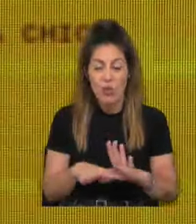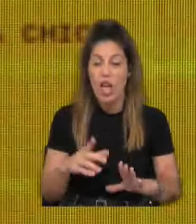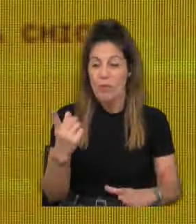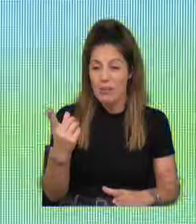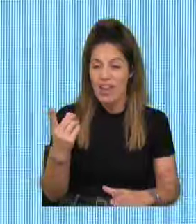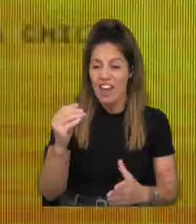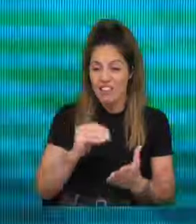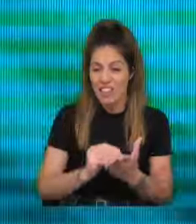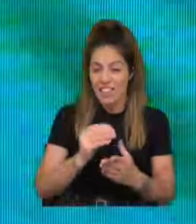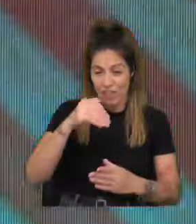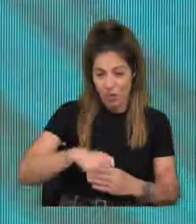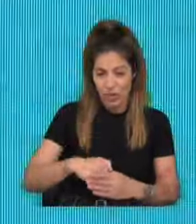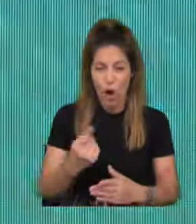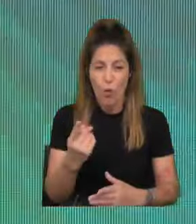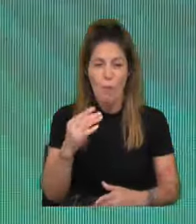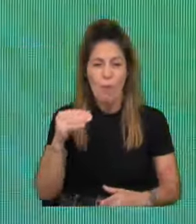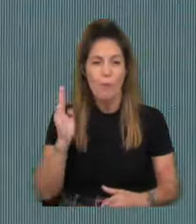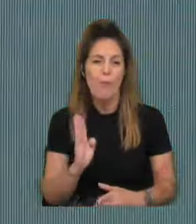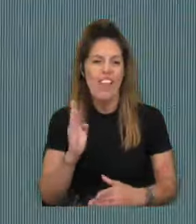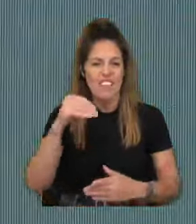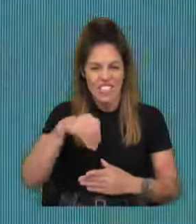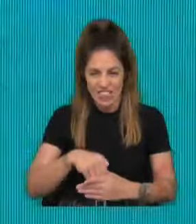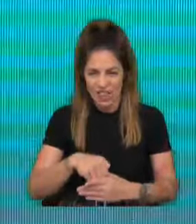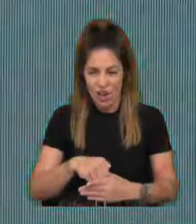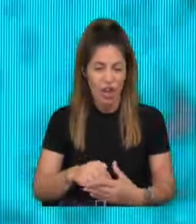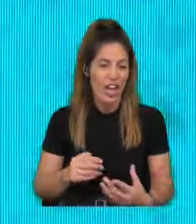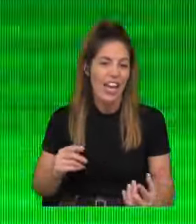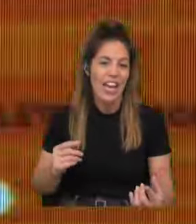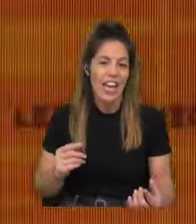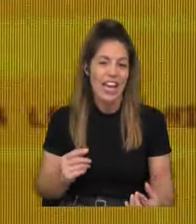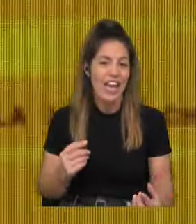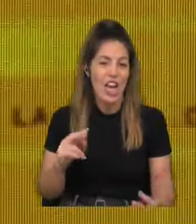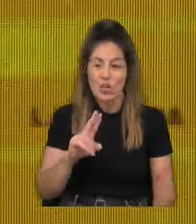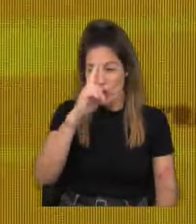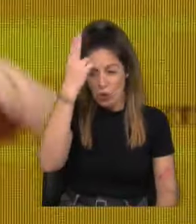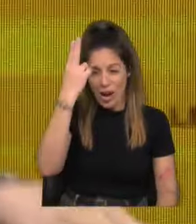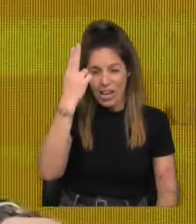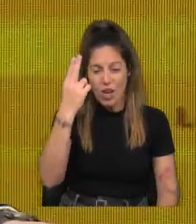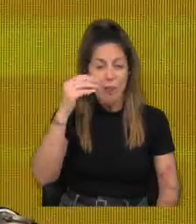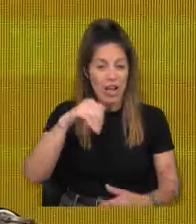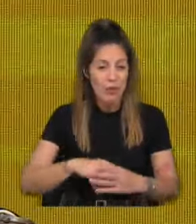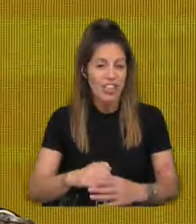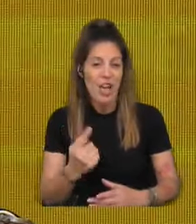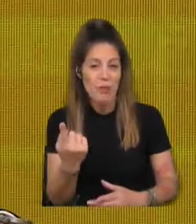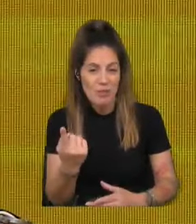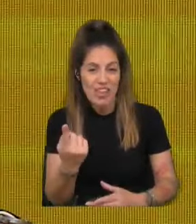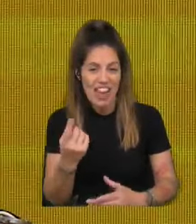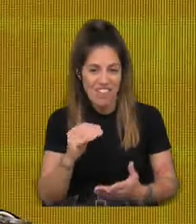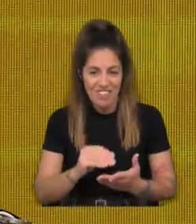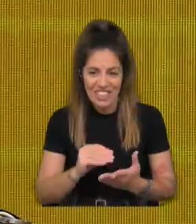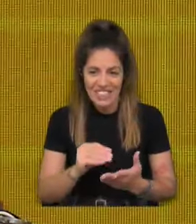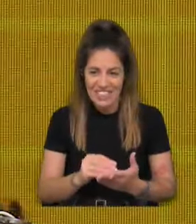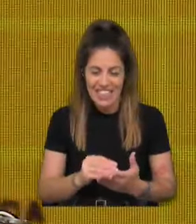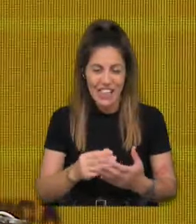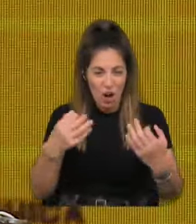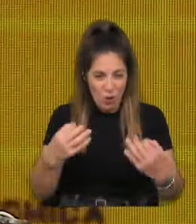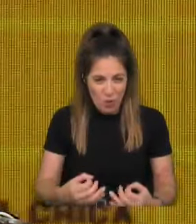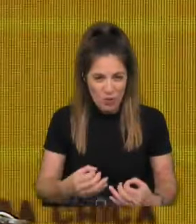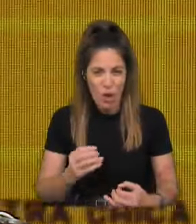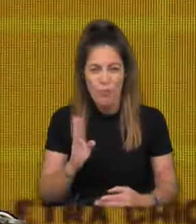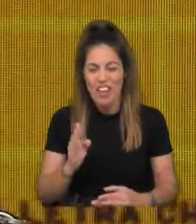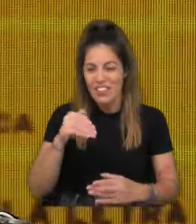plebiscito en ruguay que tiene una puntería muy grande para la primera vez que se vote no hacerlo un plebiscito porque las únicas elecciones de los últimos